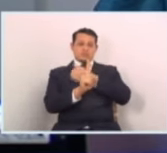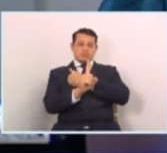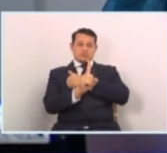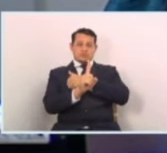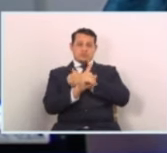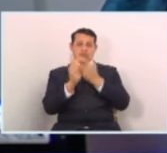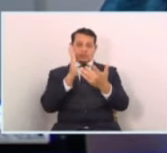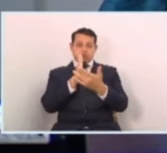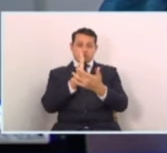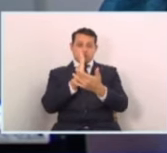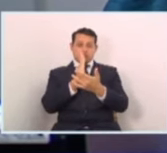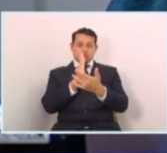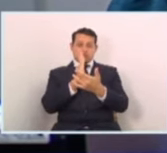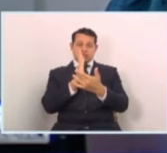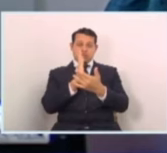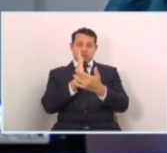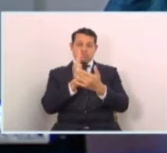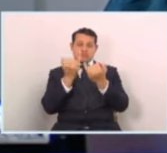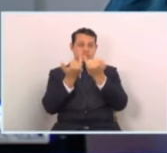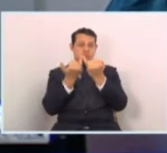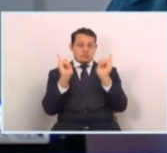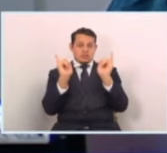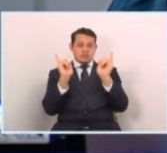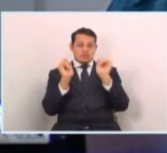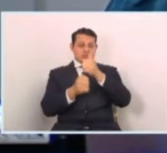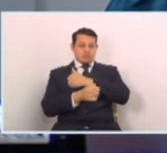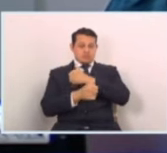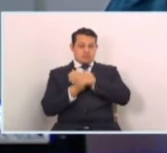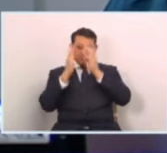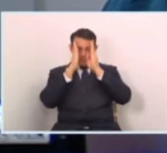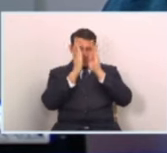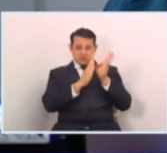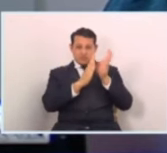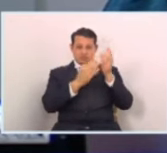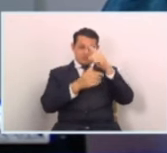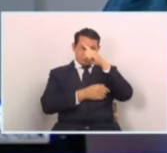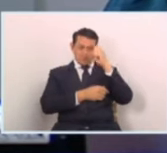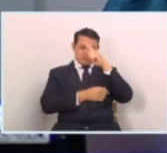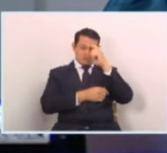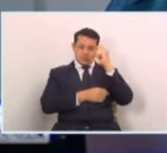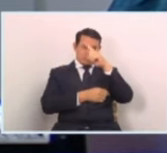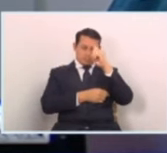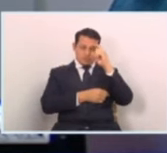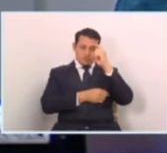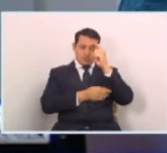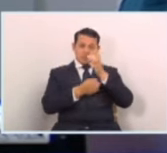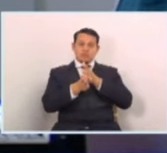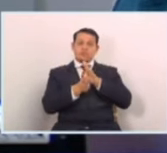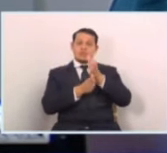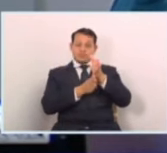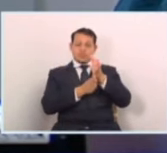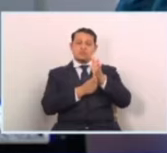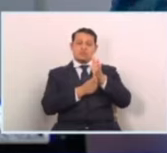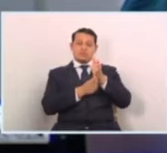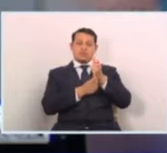ser técnica, independiente, dedicada, digamos, al trabajo